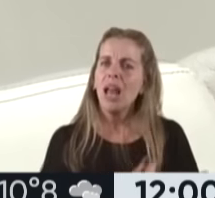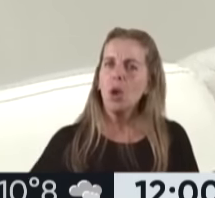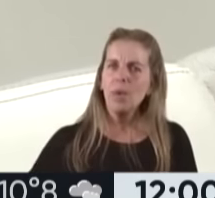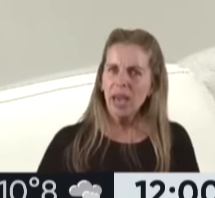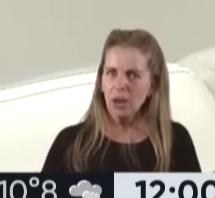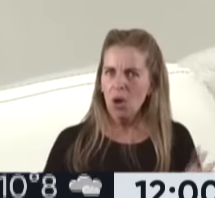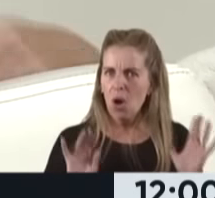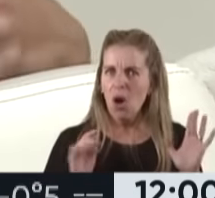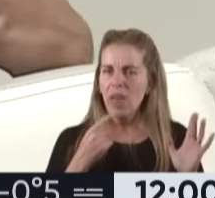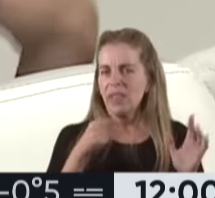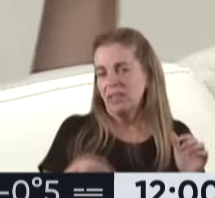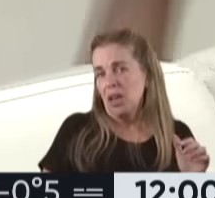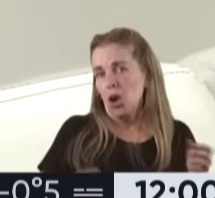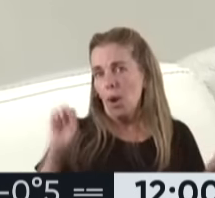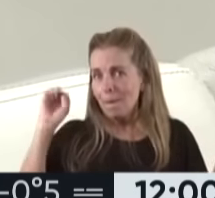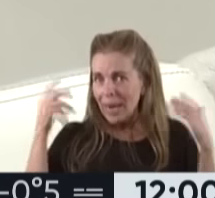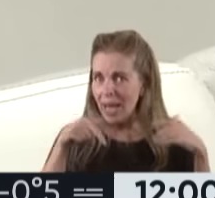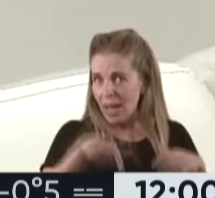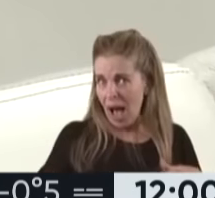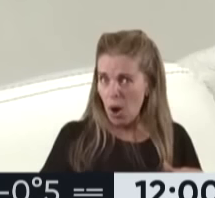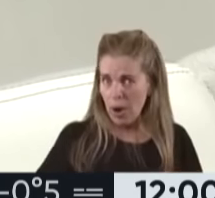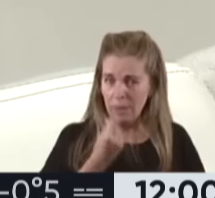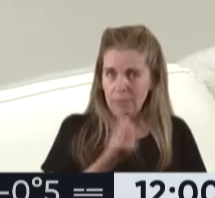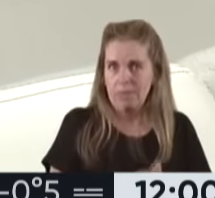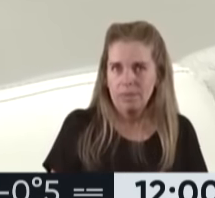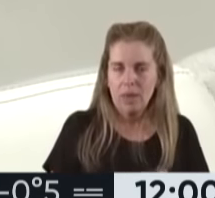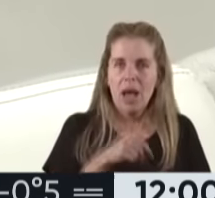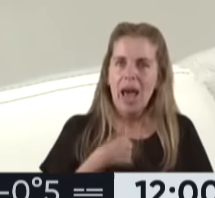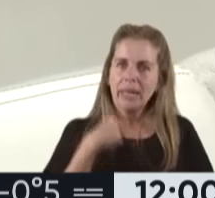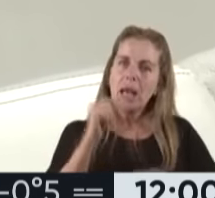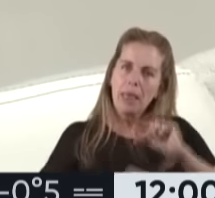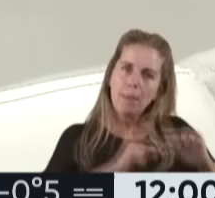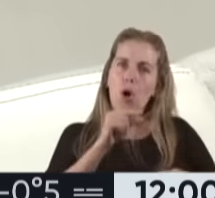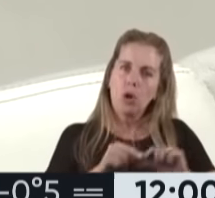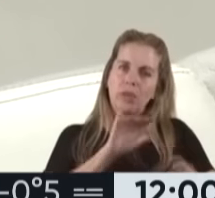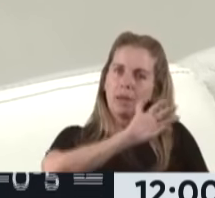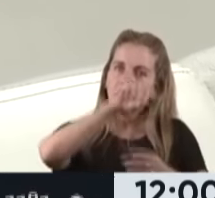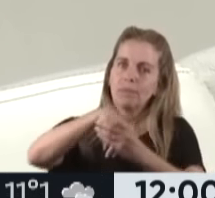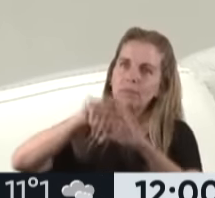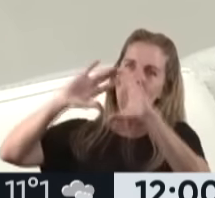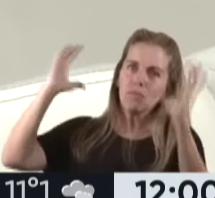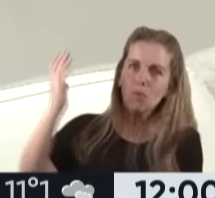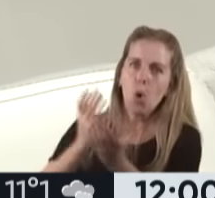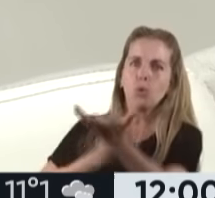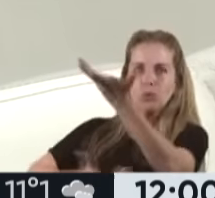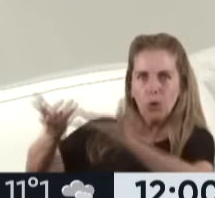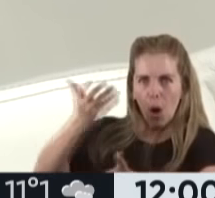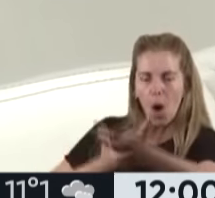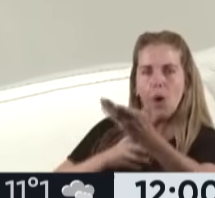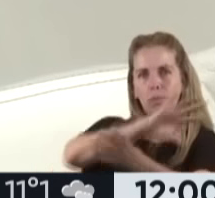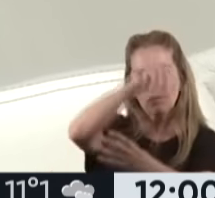actual Argentina se está reinsertando en el mundo y participando en el concierto de las